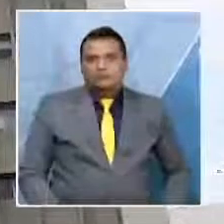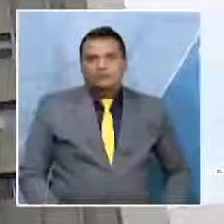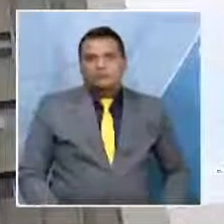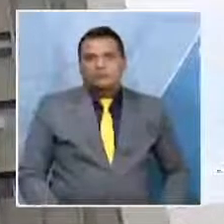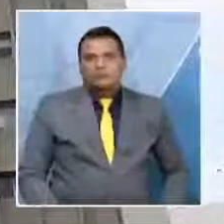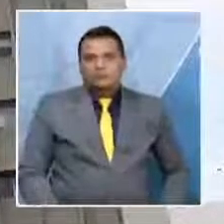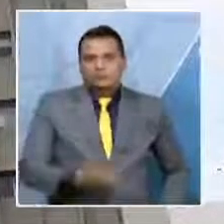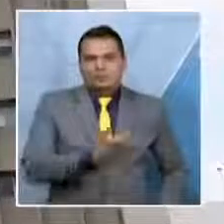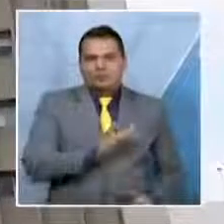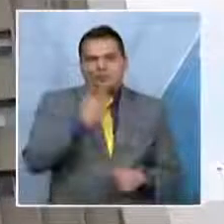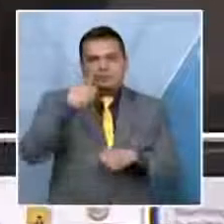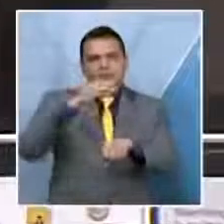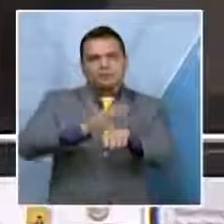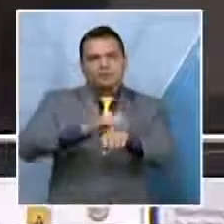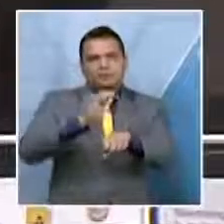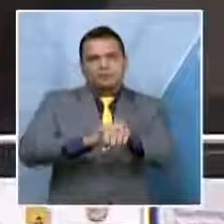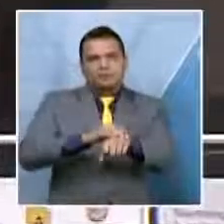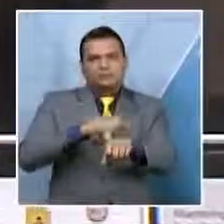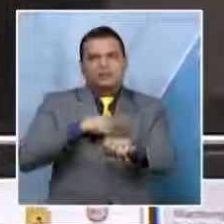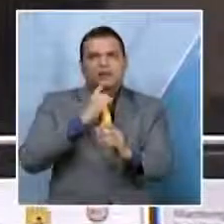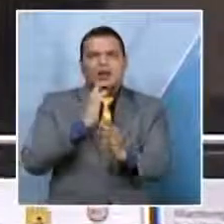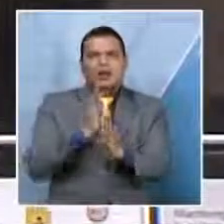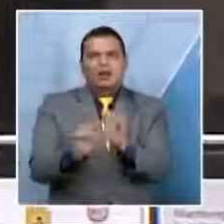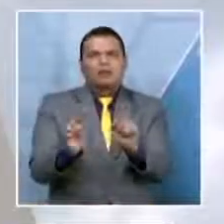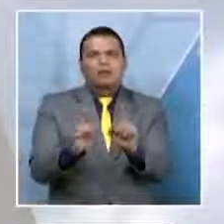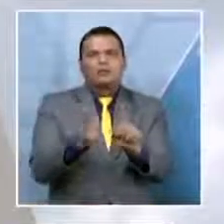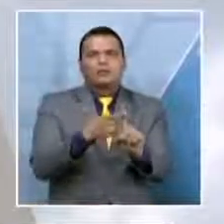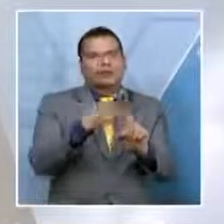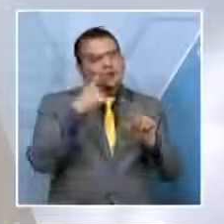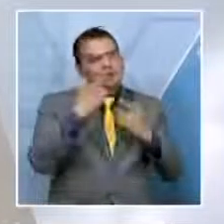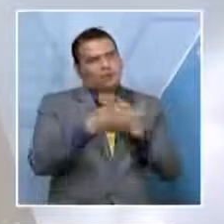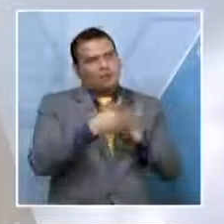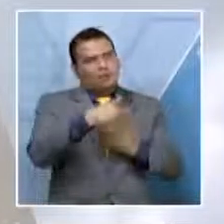alcalde aseguró que no se referirá al tema hasta tanto no sea notificado.